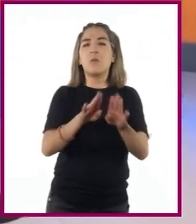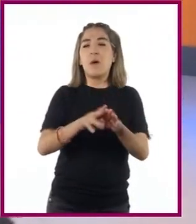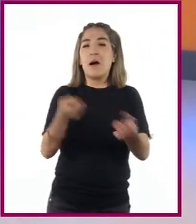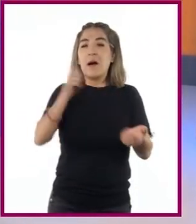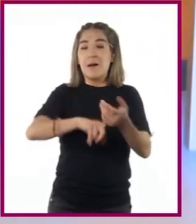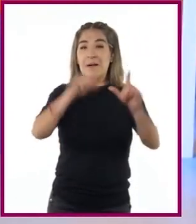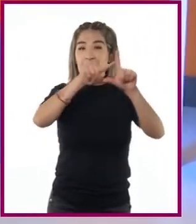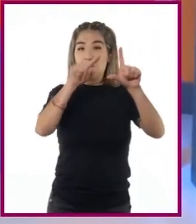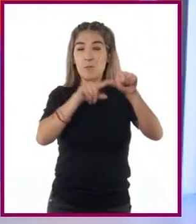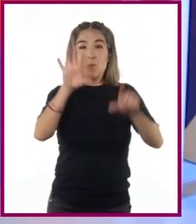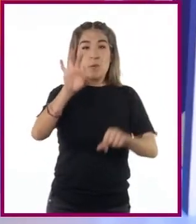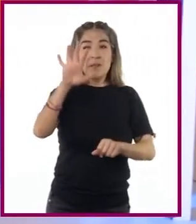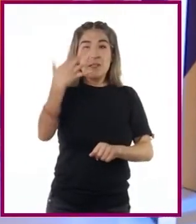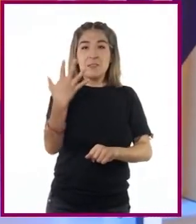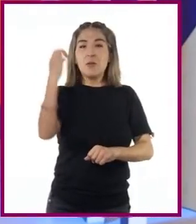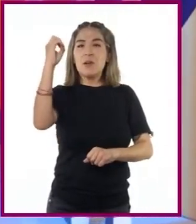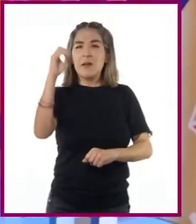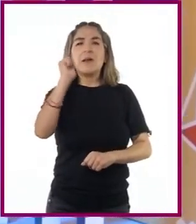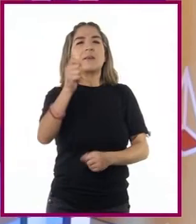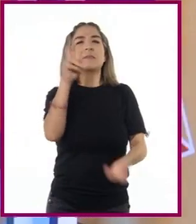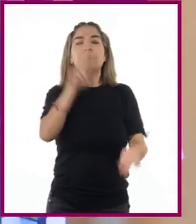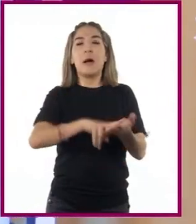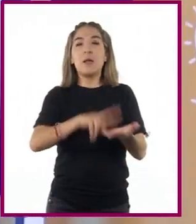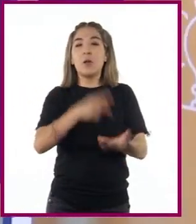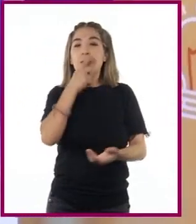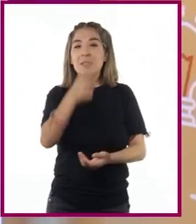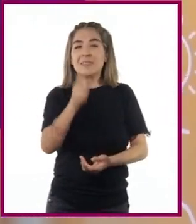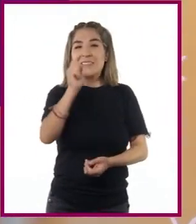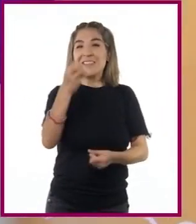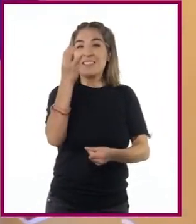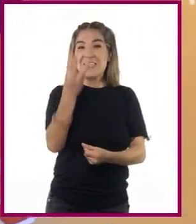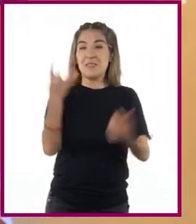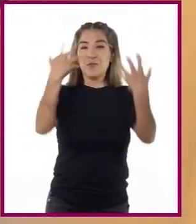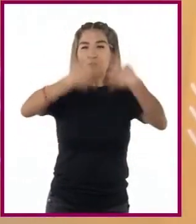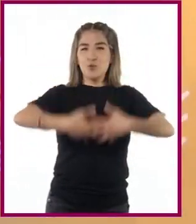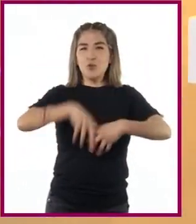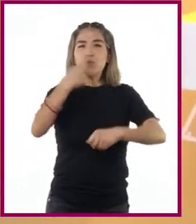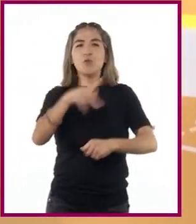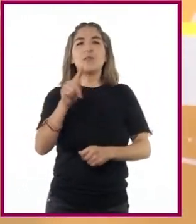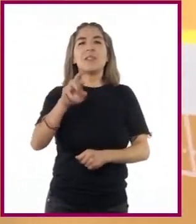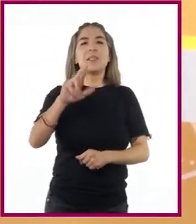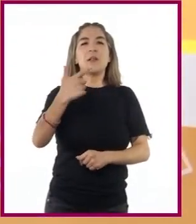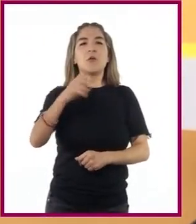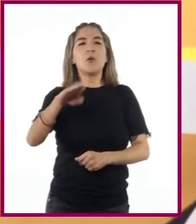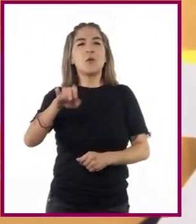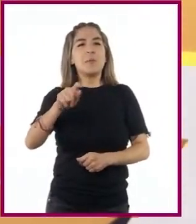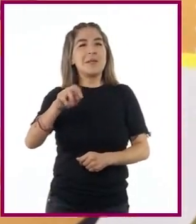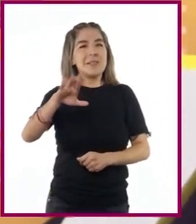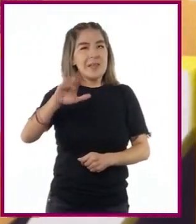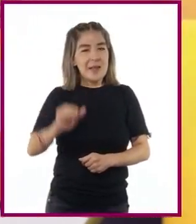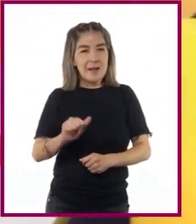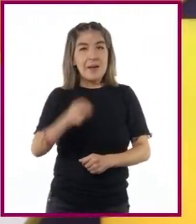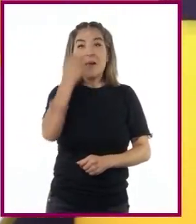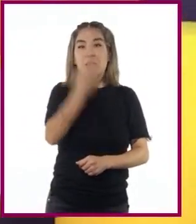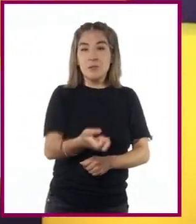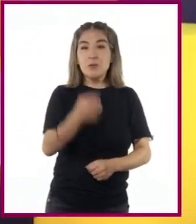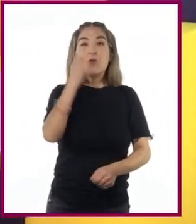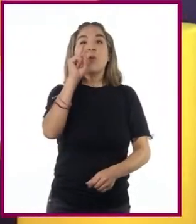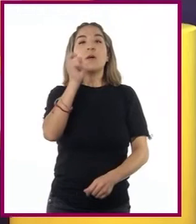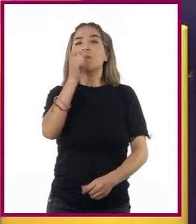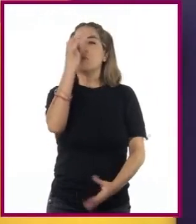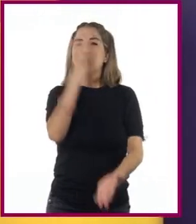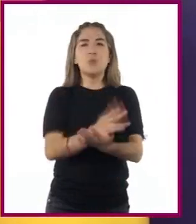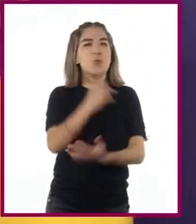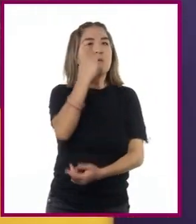45 grados menciona el valor de las tres funciones trigonométricas, de las cuales solo se